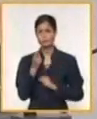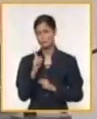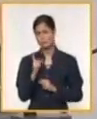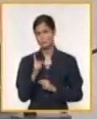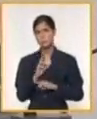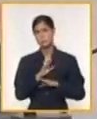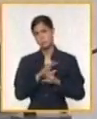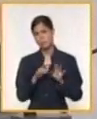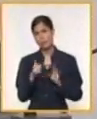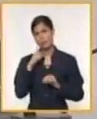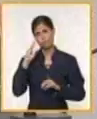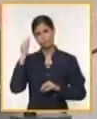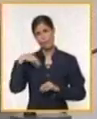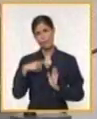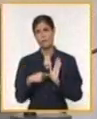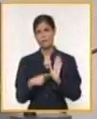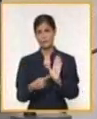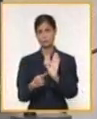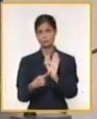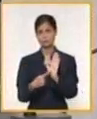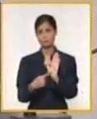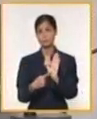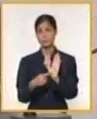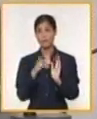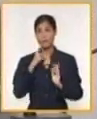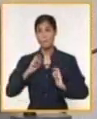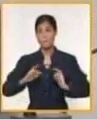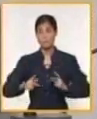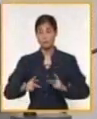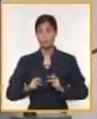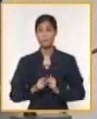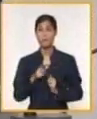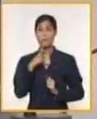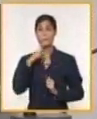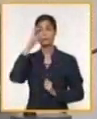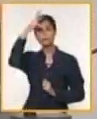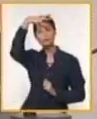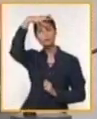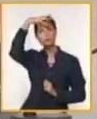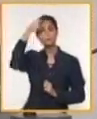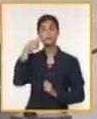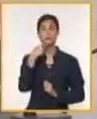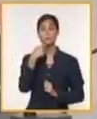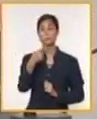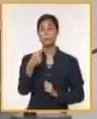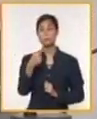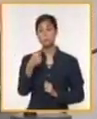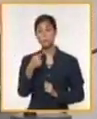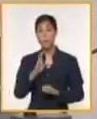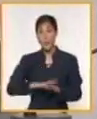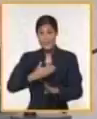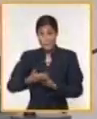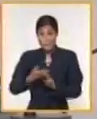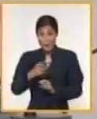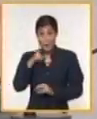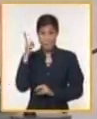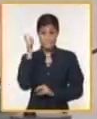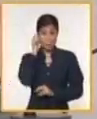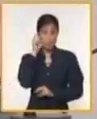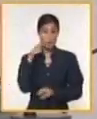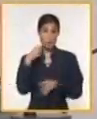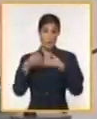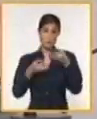ya algunas horas, sí podemos volver sobre las últimas declaraciones de Trump. Entonces darle paso a la doctora María Elena para que comience el análisis. Escuchemos.